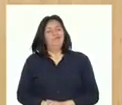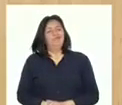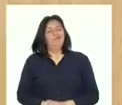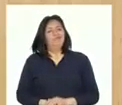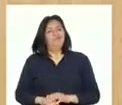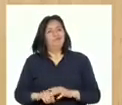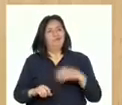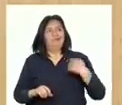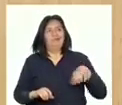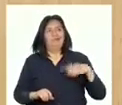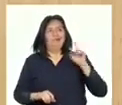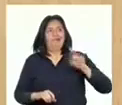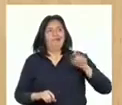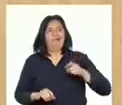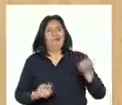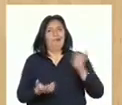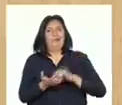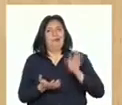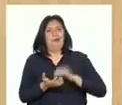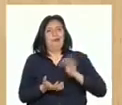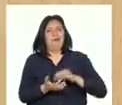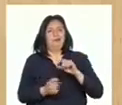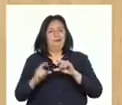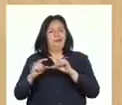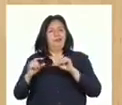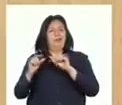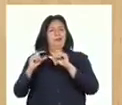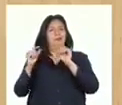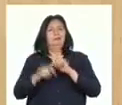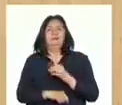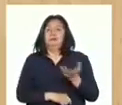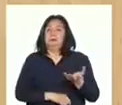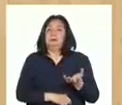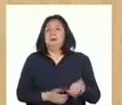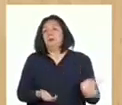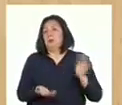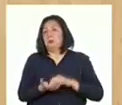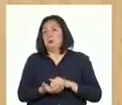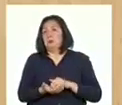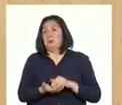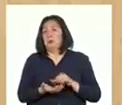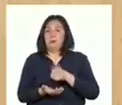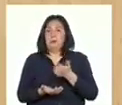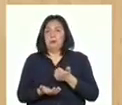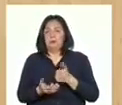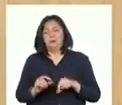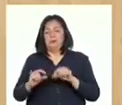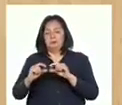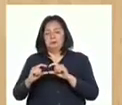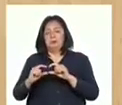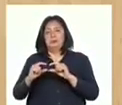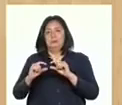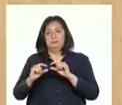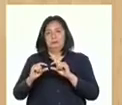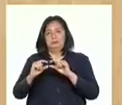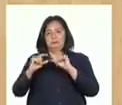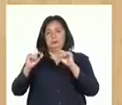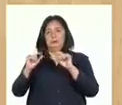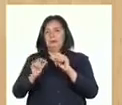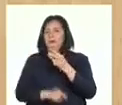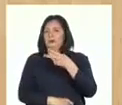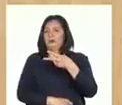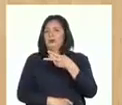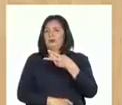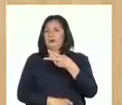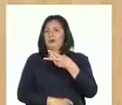Parece que necesitamos colocar más cuadraditos. Entonces coloquemos otro cuadradito.